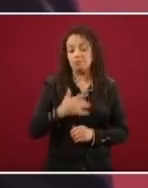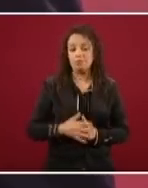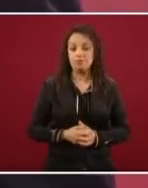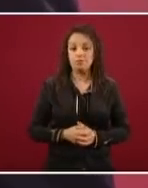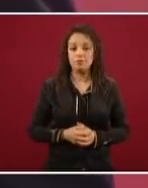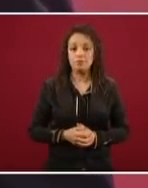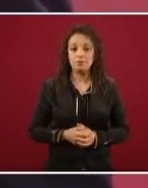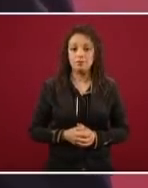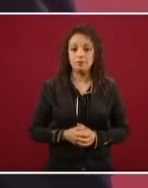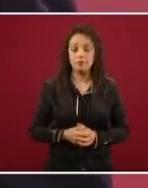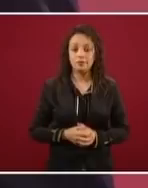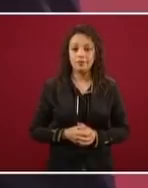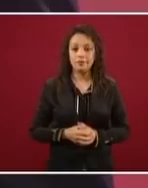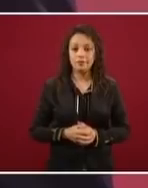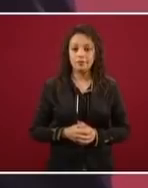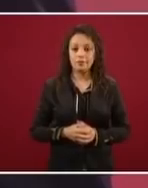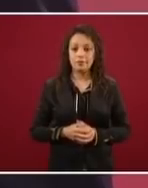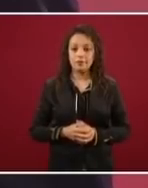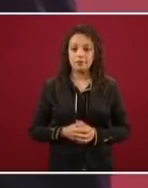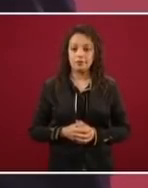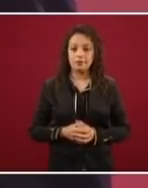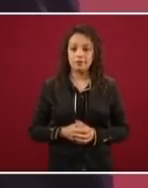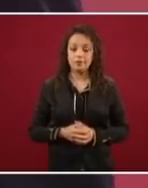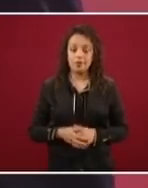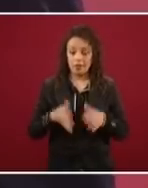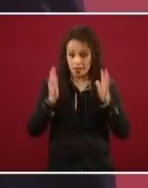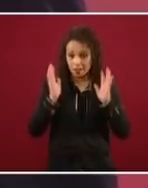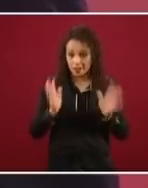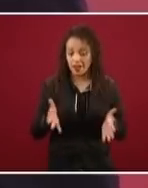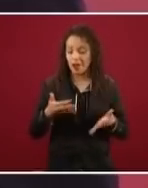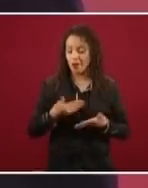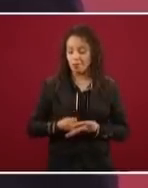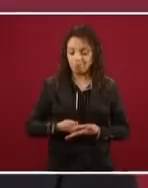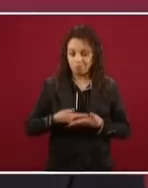y ya están en